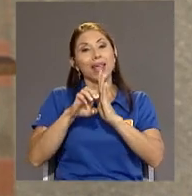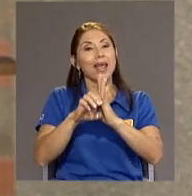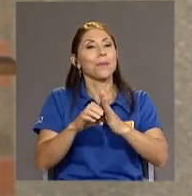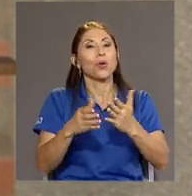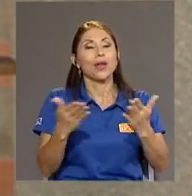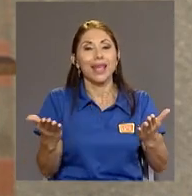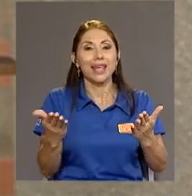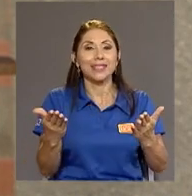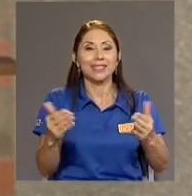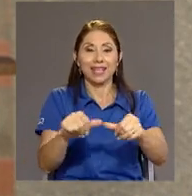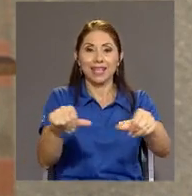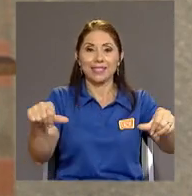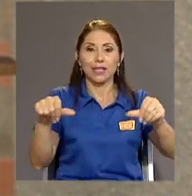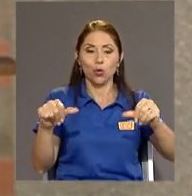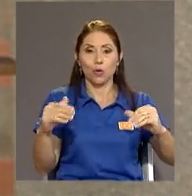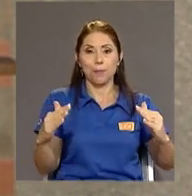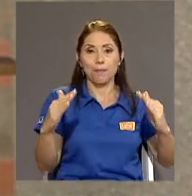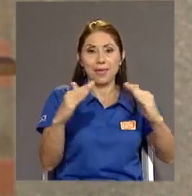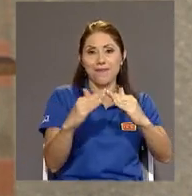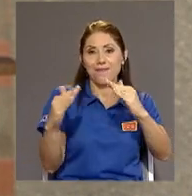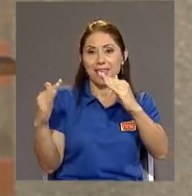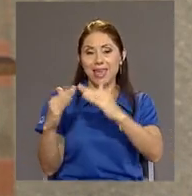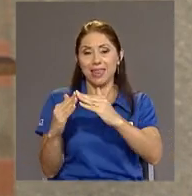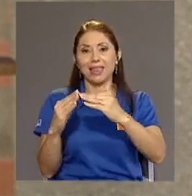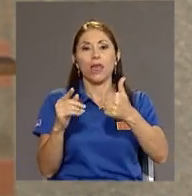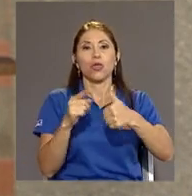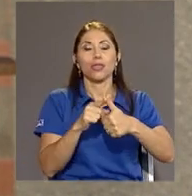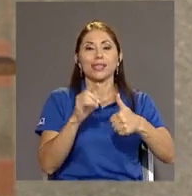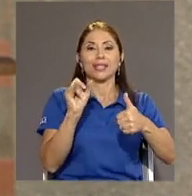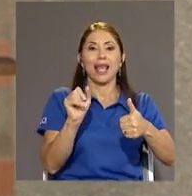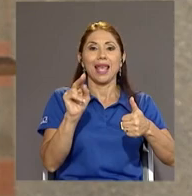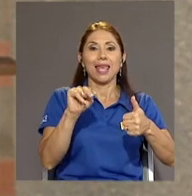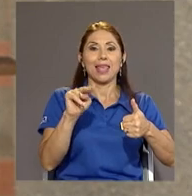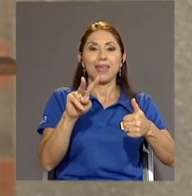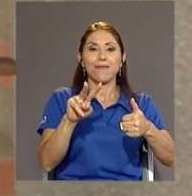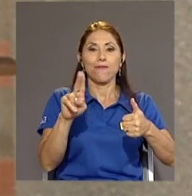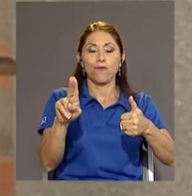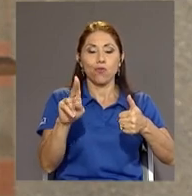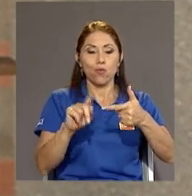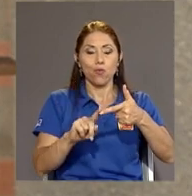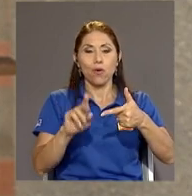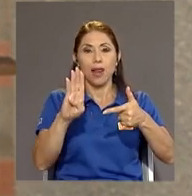sector vivienda, donde está el IMBU y está el BAMBI y está